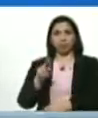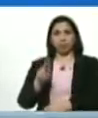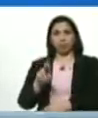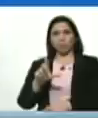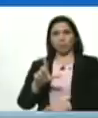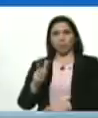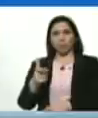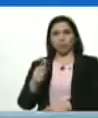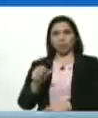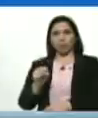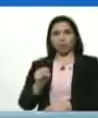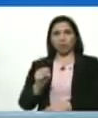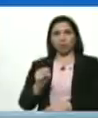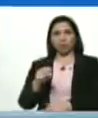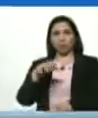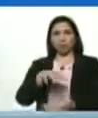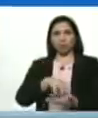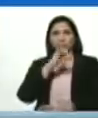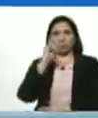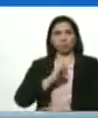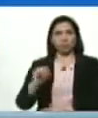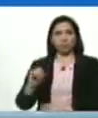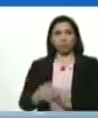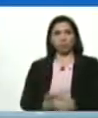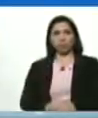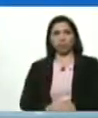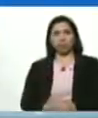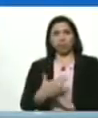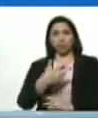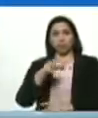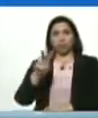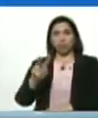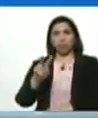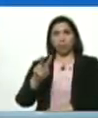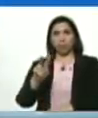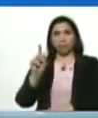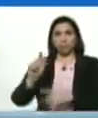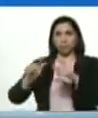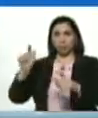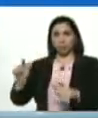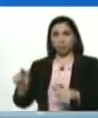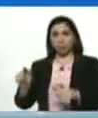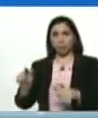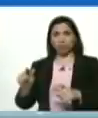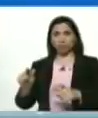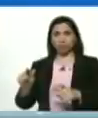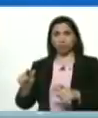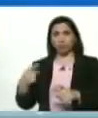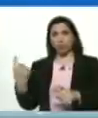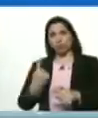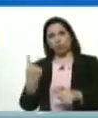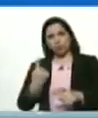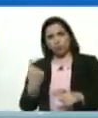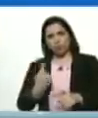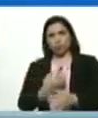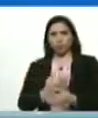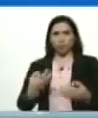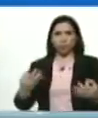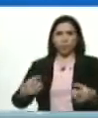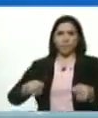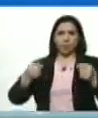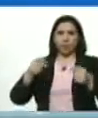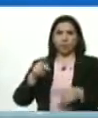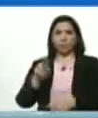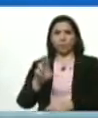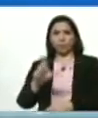en el zulia 32 casos de estos 40 única y exclusivamente del mercado